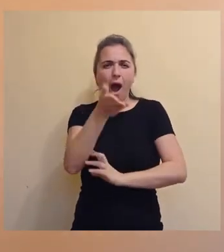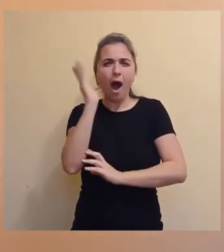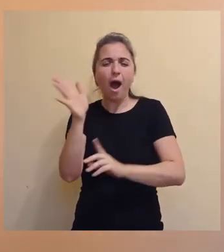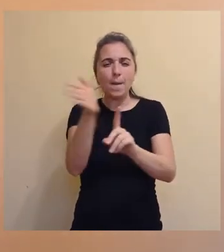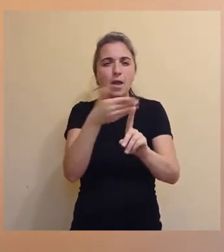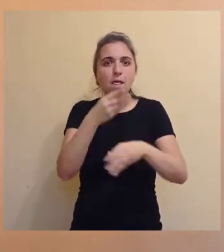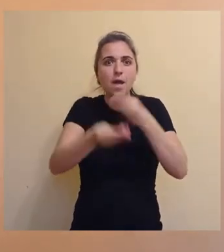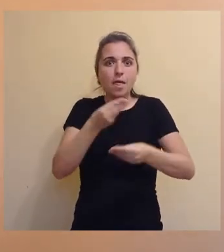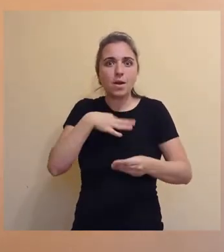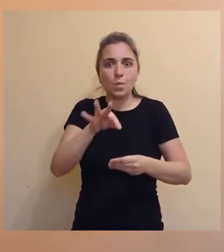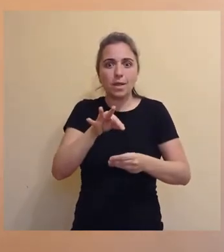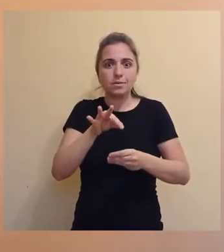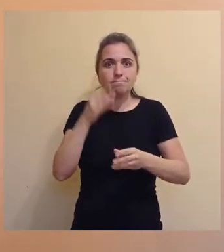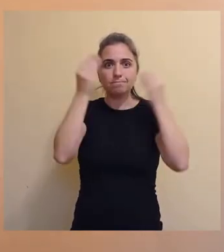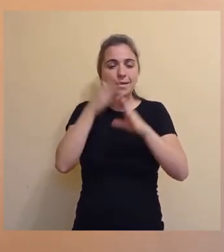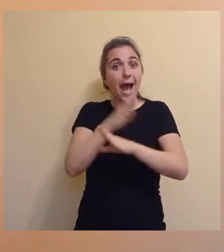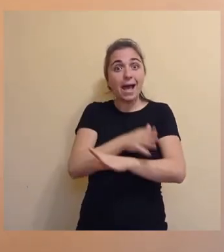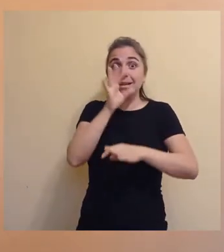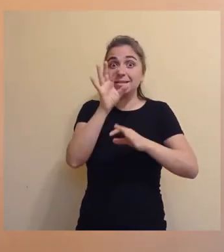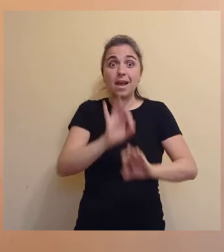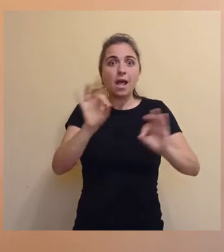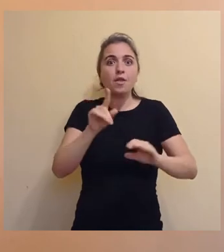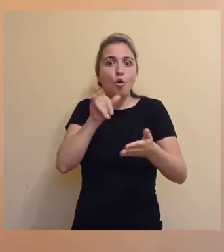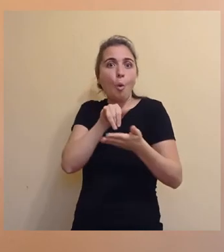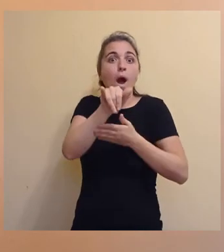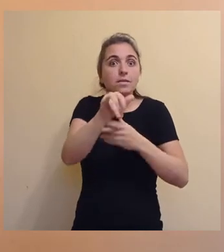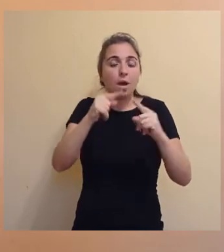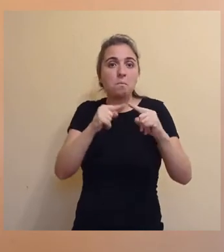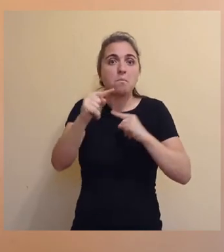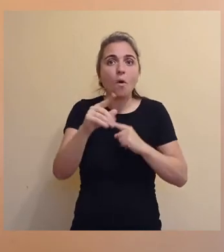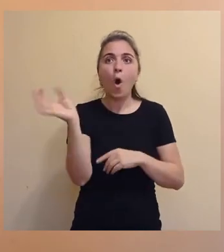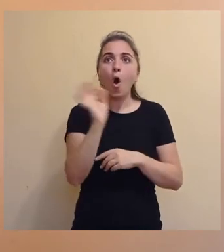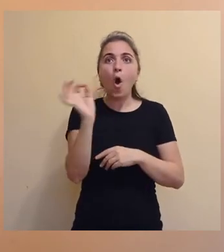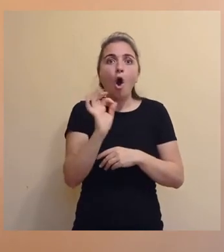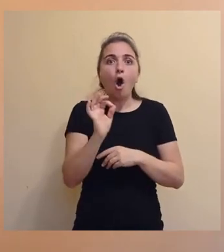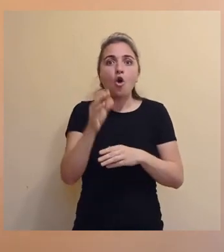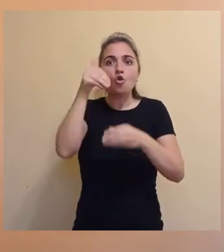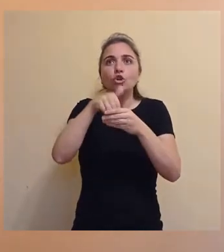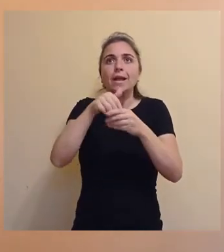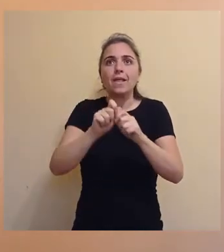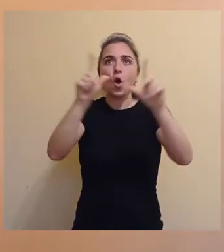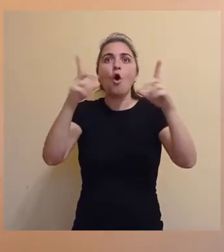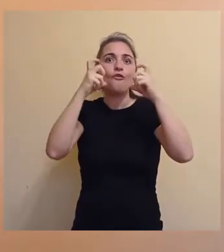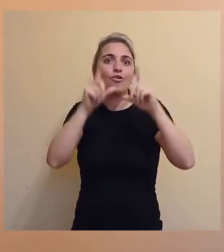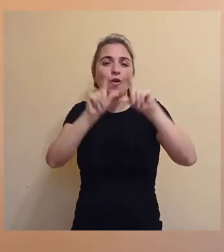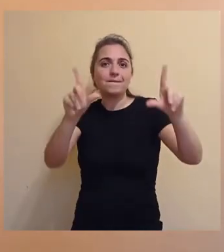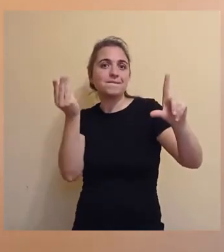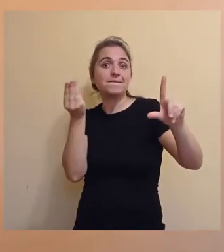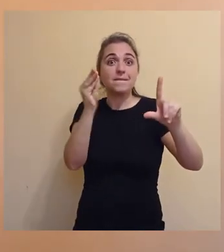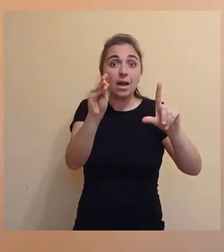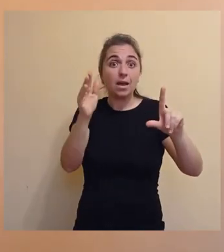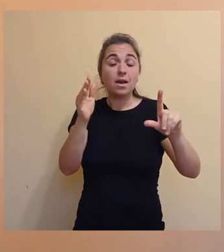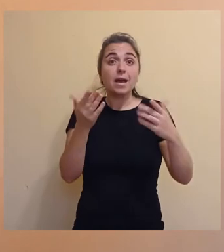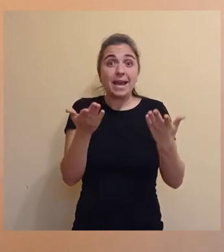violencia casi sin planificarla, ¿no? Mandas un WhatsApp, subes un contenido, una foto, ¿no? que